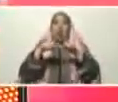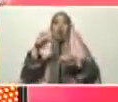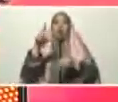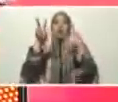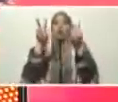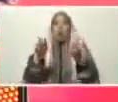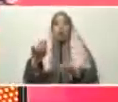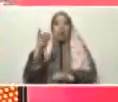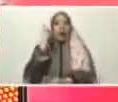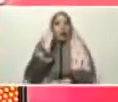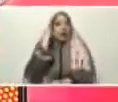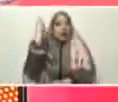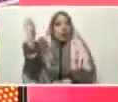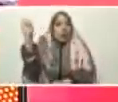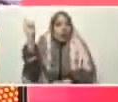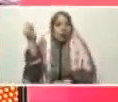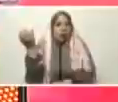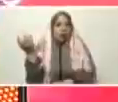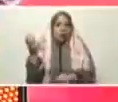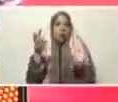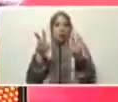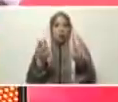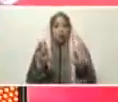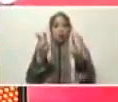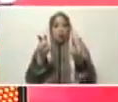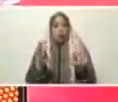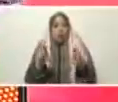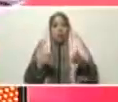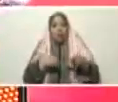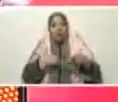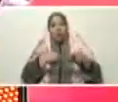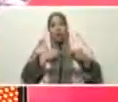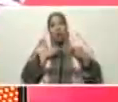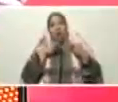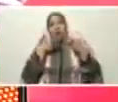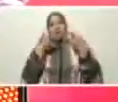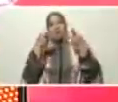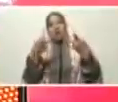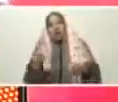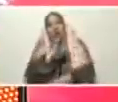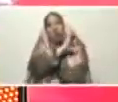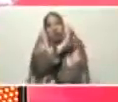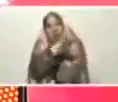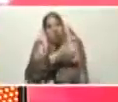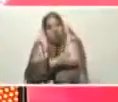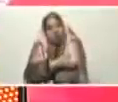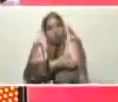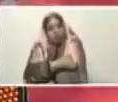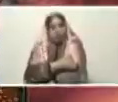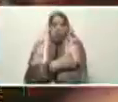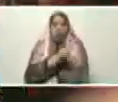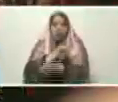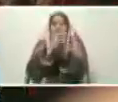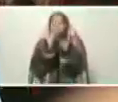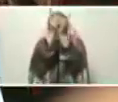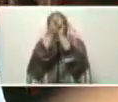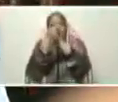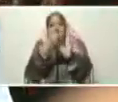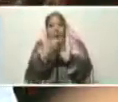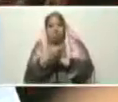en una resurrección de los valores de la energía de la capacidad transformadora